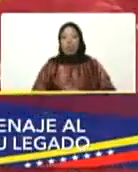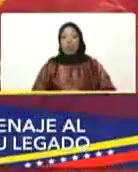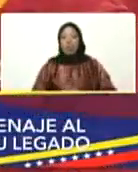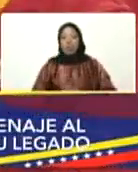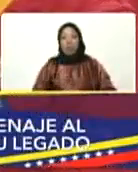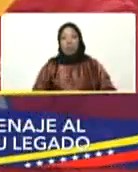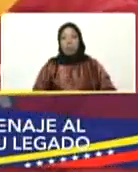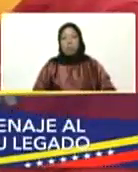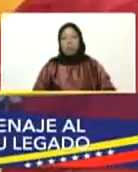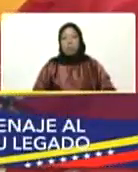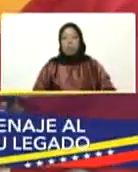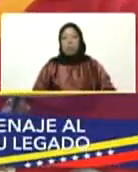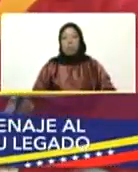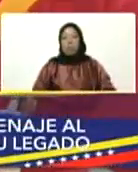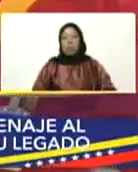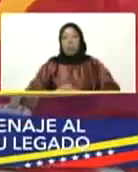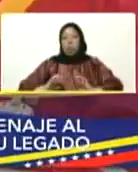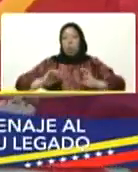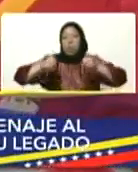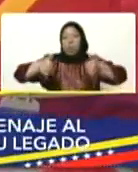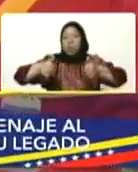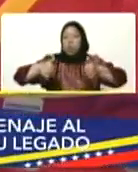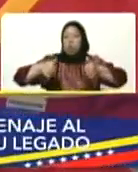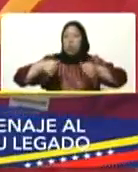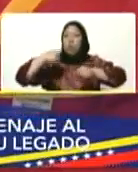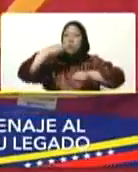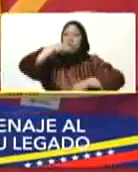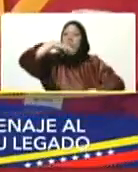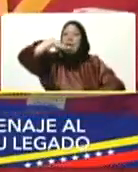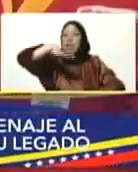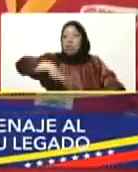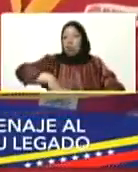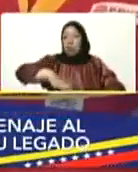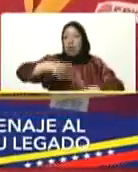Vino la historia de un tal llamado Fidel,